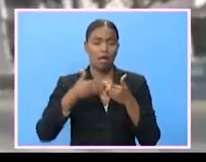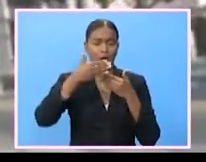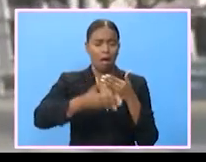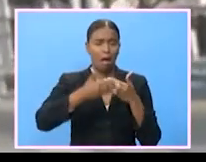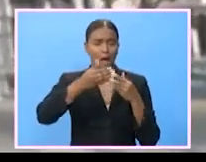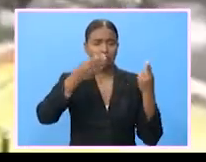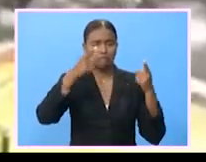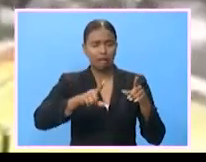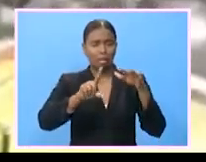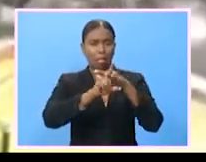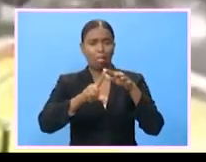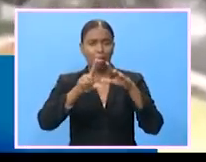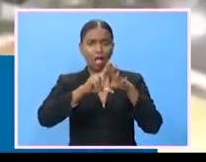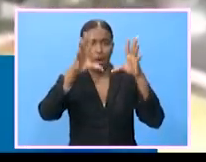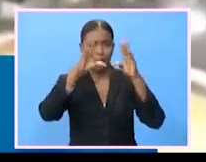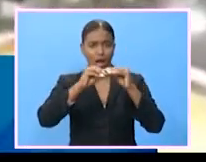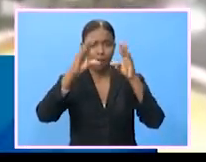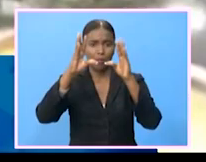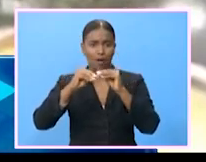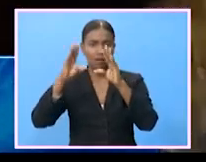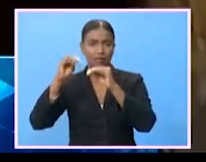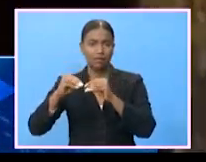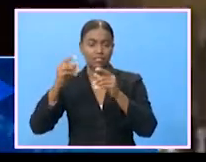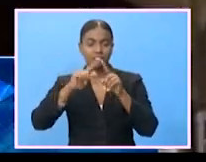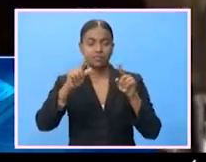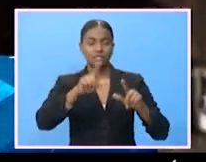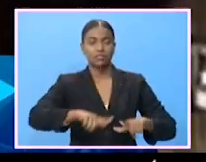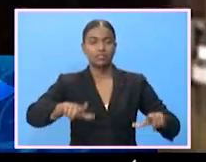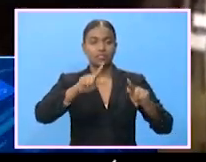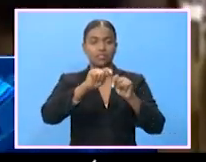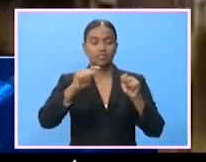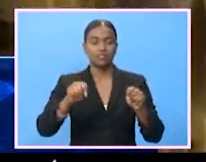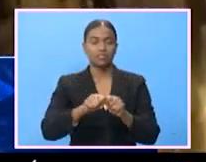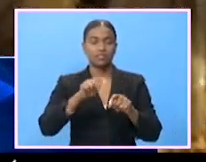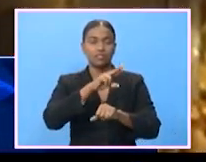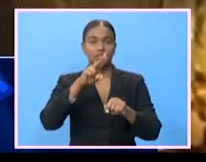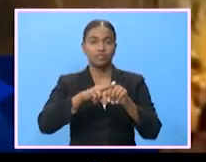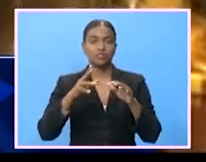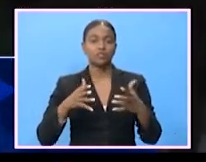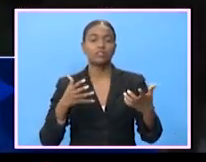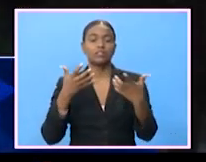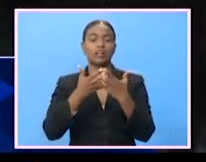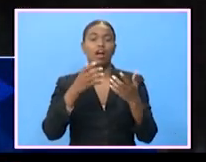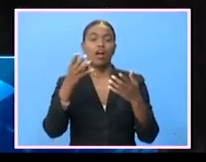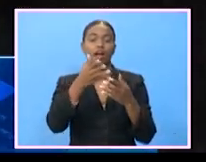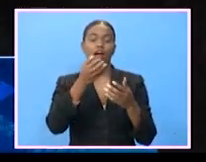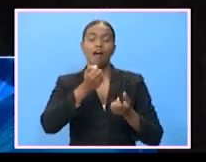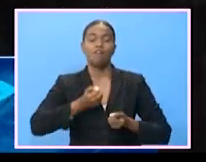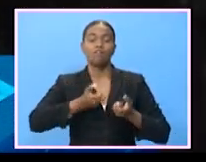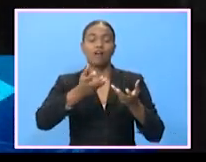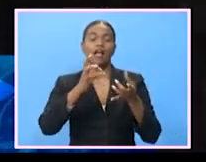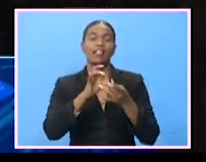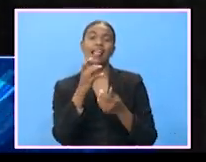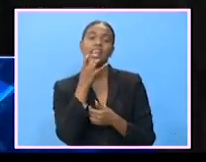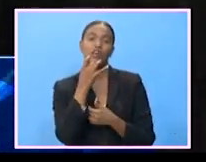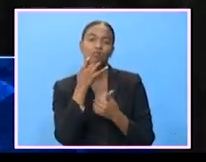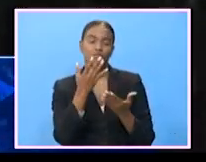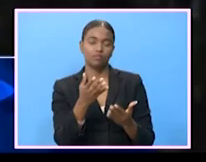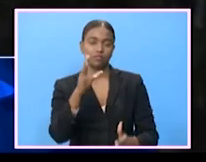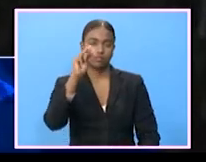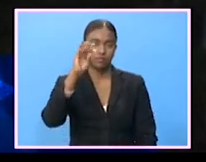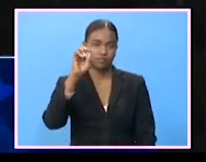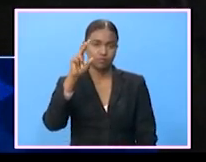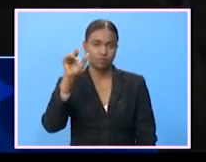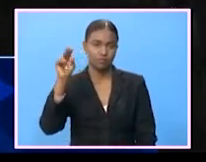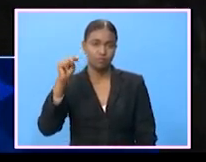constantes apagones que se han reportado desde varias partes del territorio nacional tengan que ver con las empresas distribuidoras de electricidad. Morrison